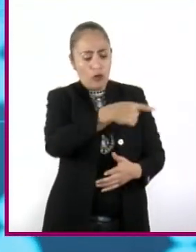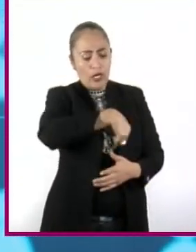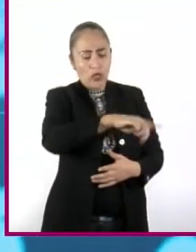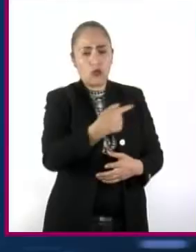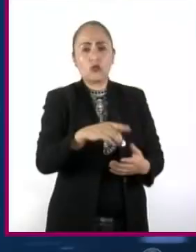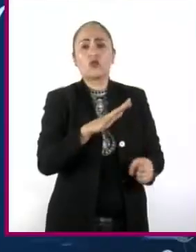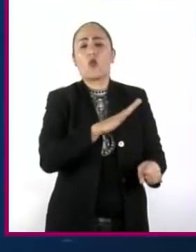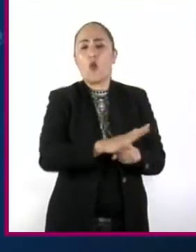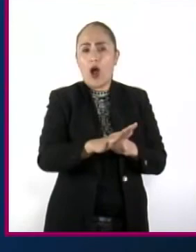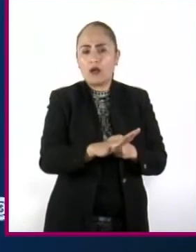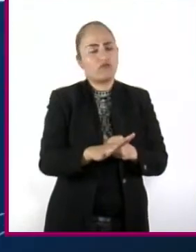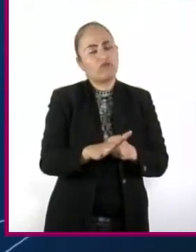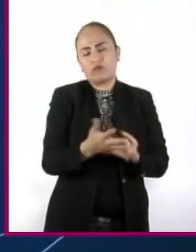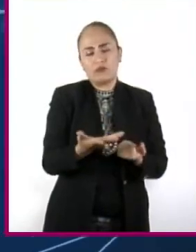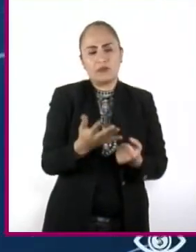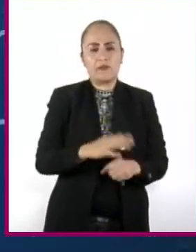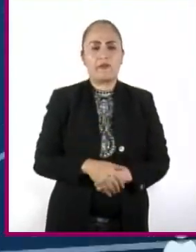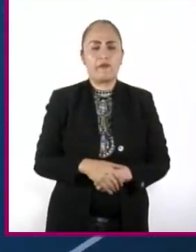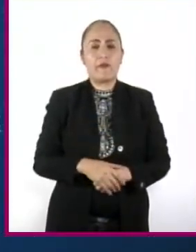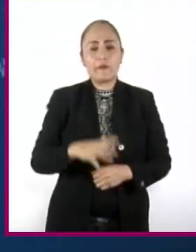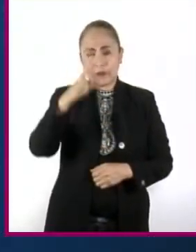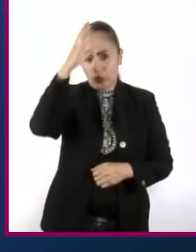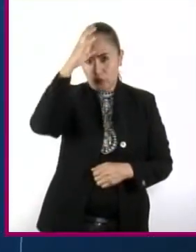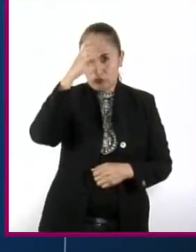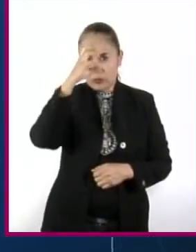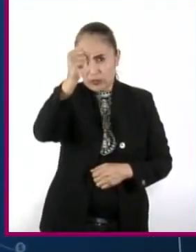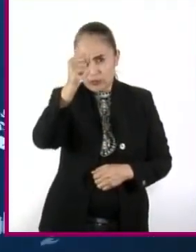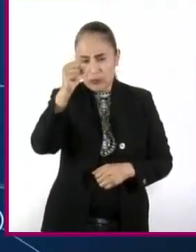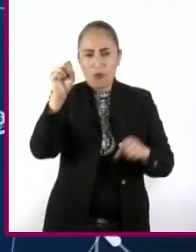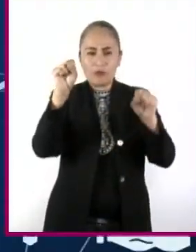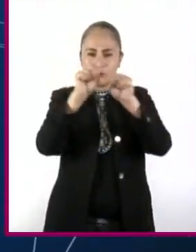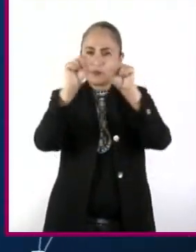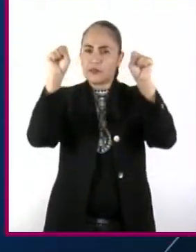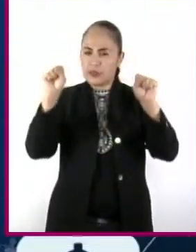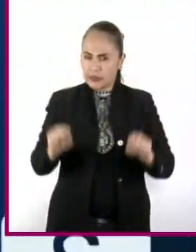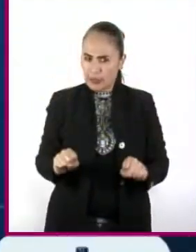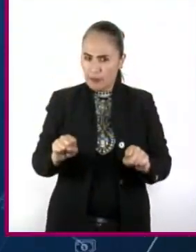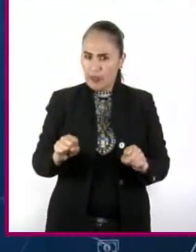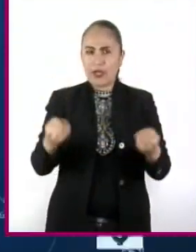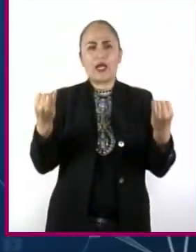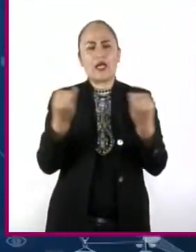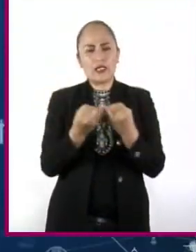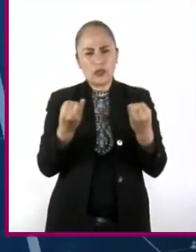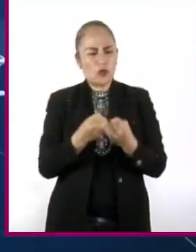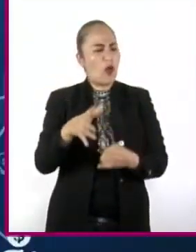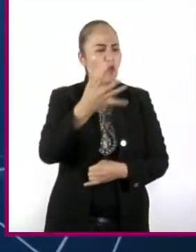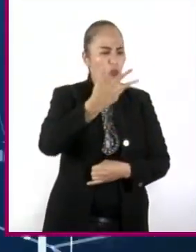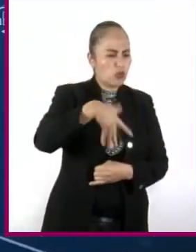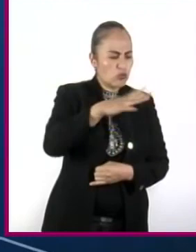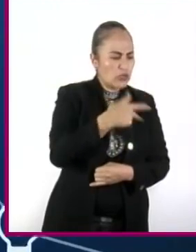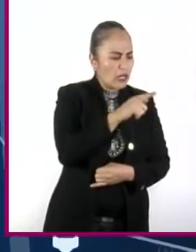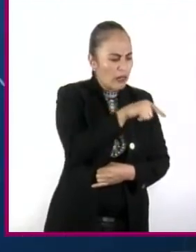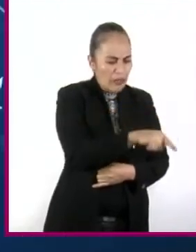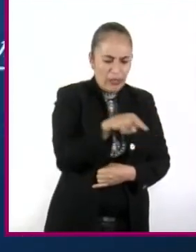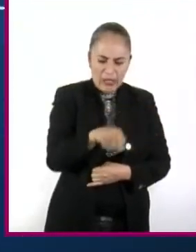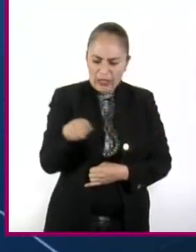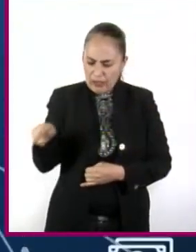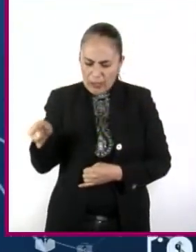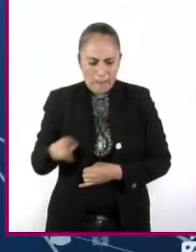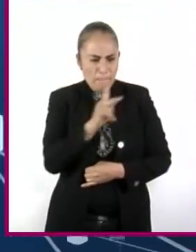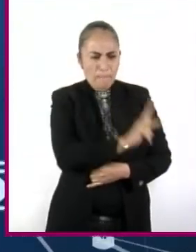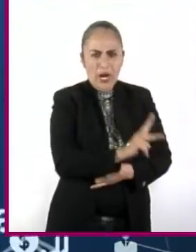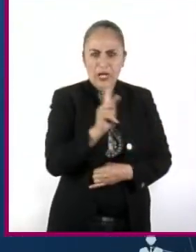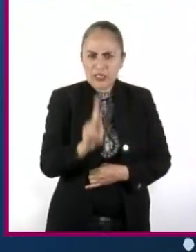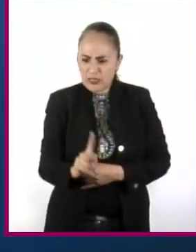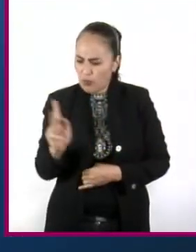elementos. Gracias a su definición abstracta de sistema y a su búsqueda de generalidades entre los diferentes tipos de